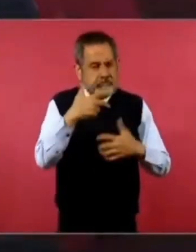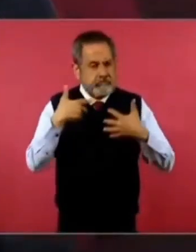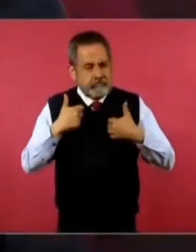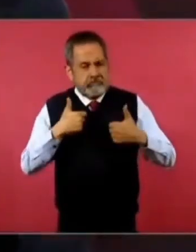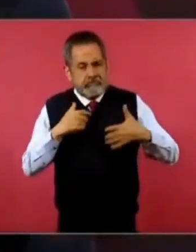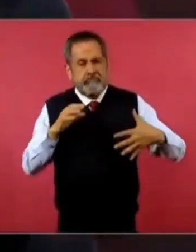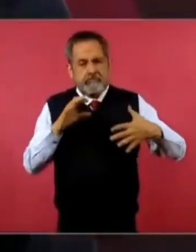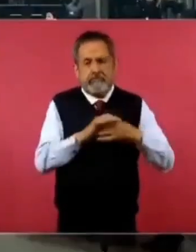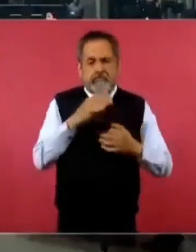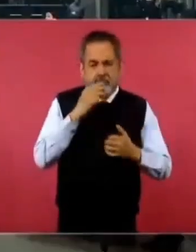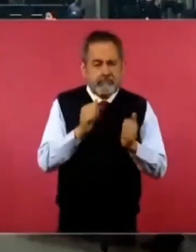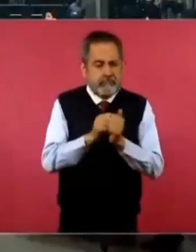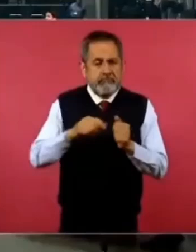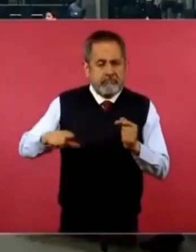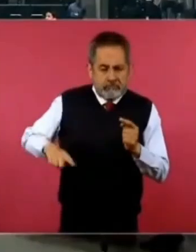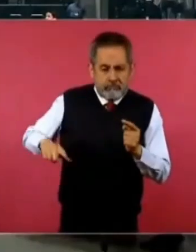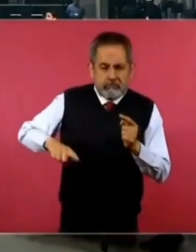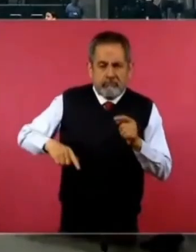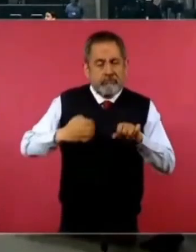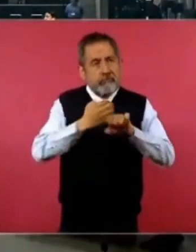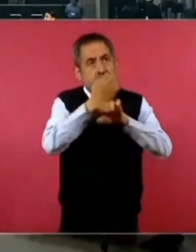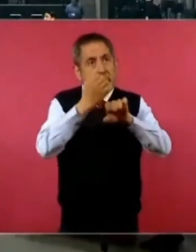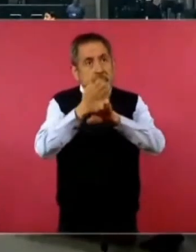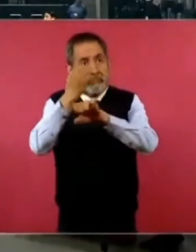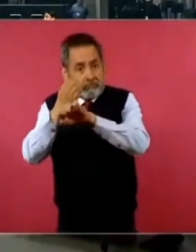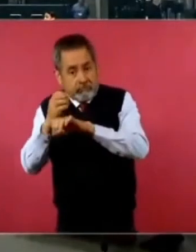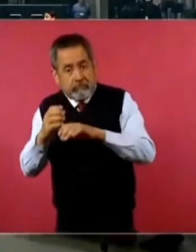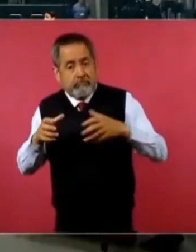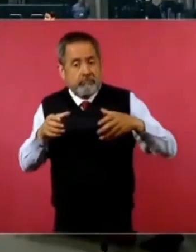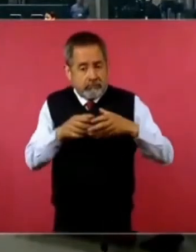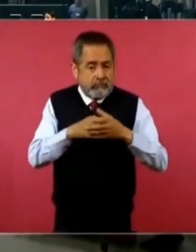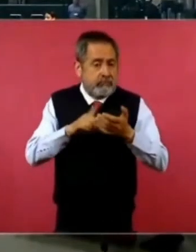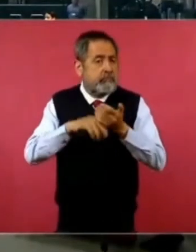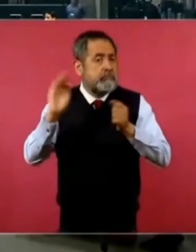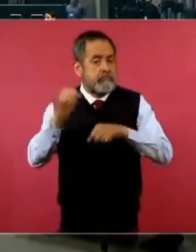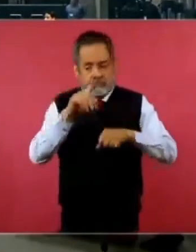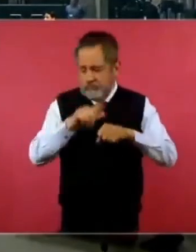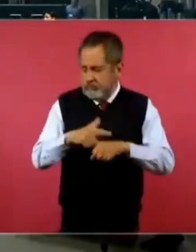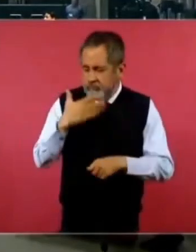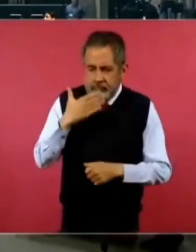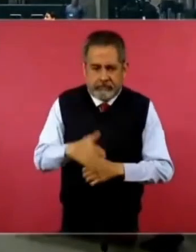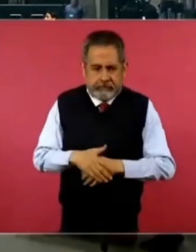entendimiento con los gobiernos estatales y con el gobierno federal. Adelante.